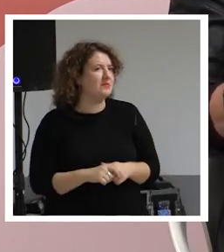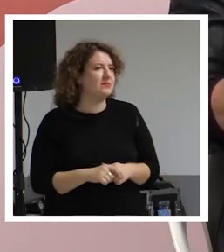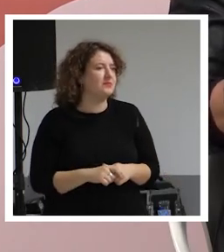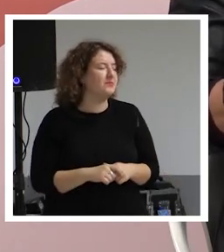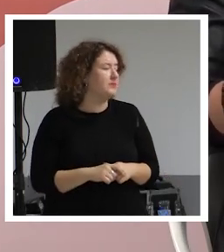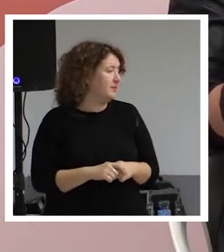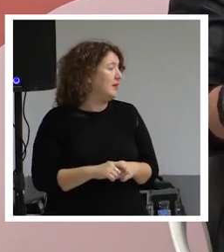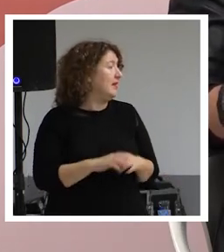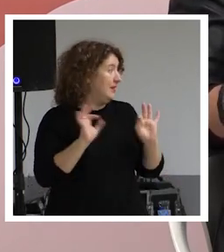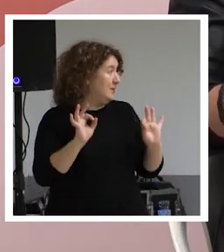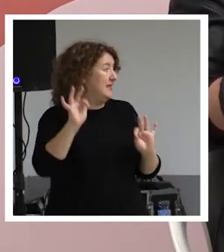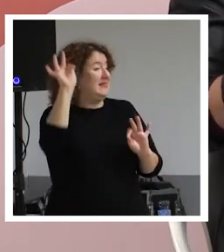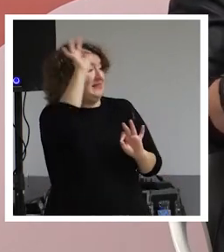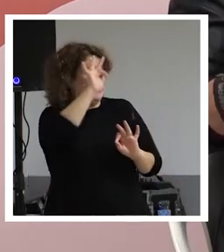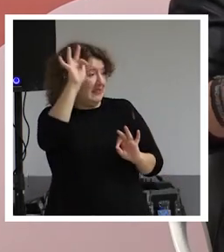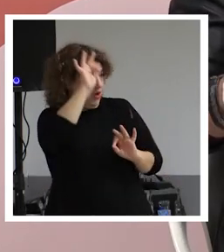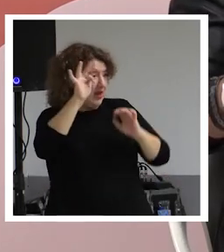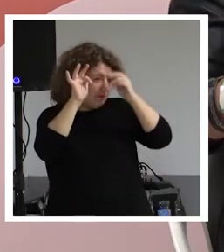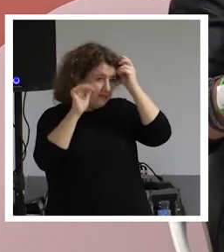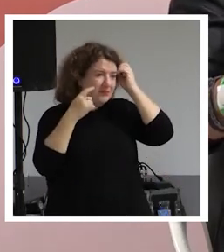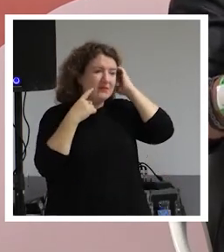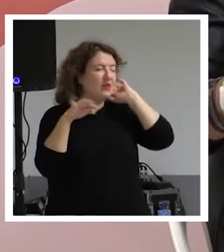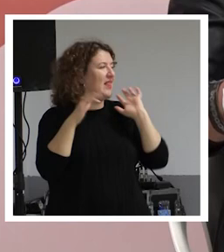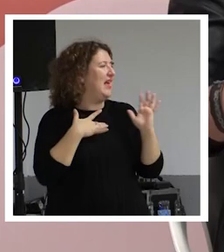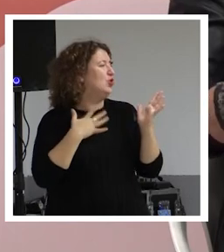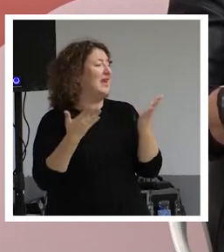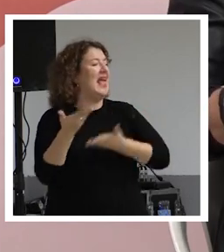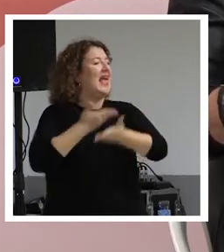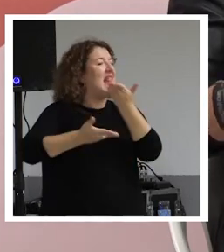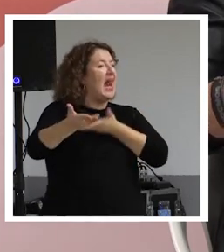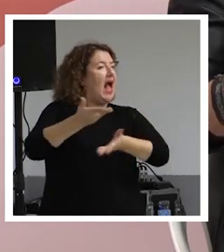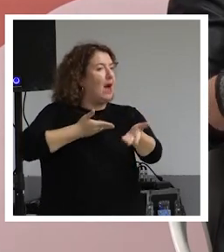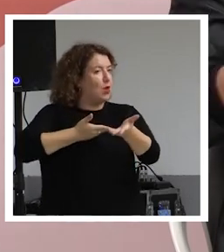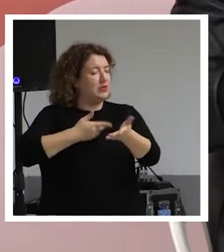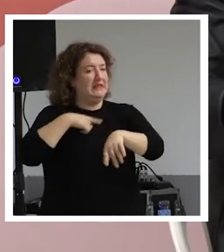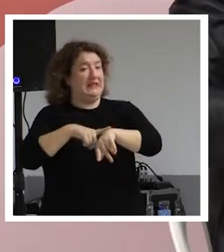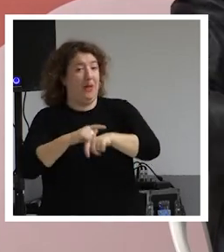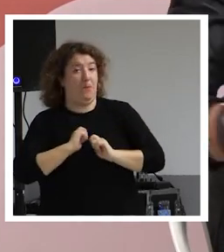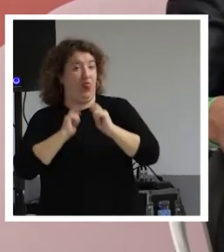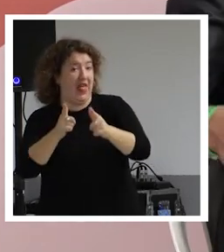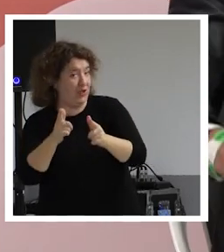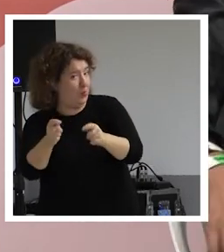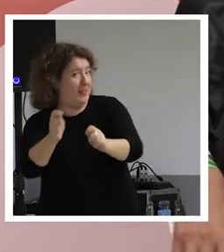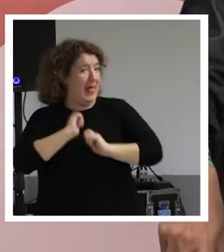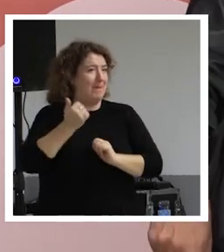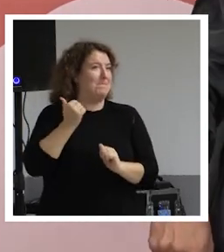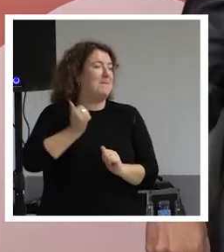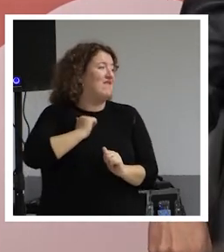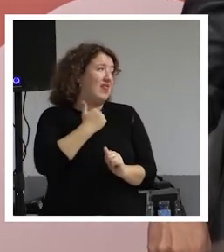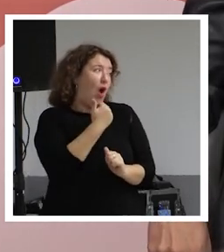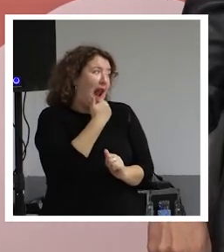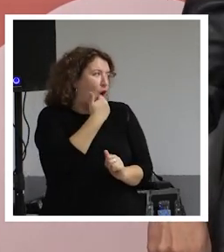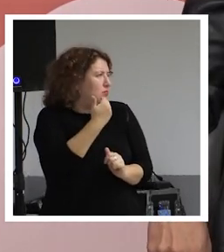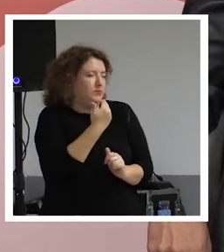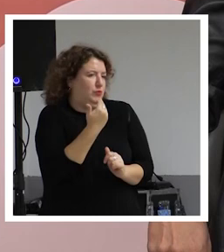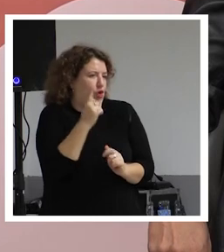organización territorial que tiene un local donde la gente puede ir no es un centro este cómo se hace para mantener eso y dado